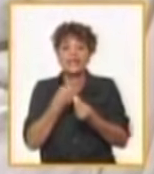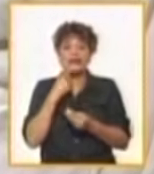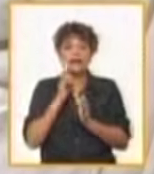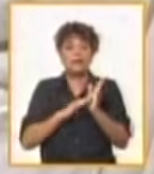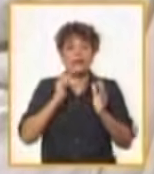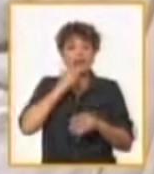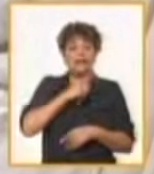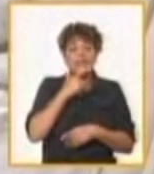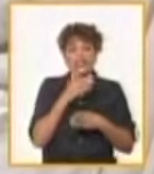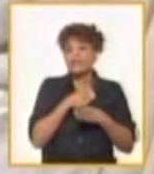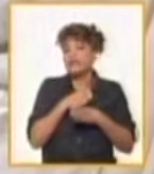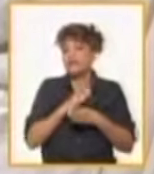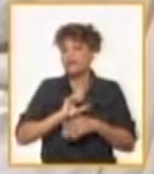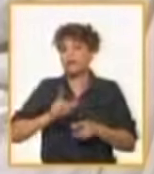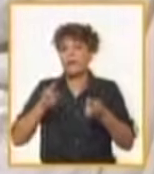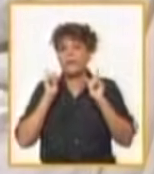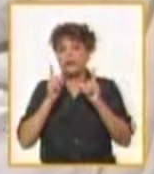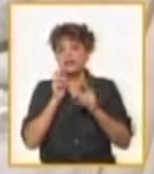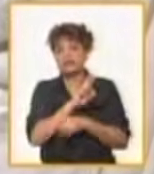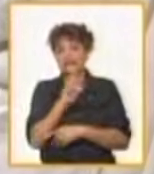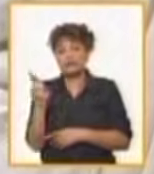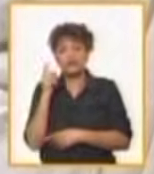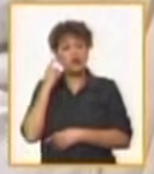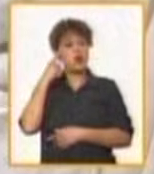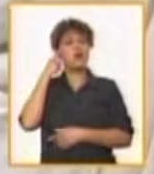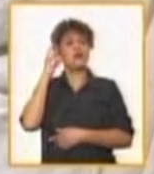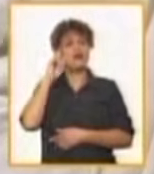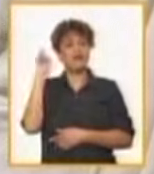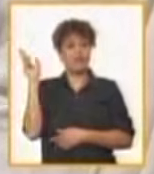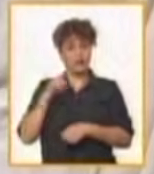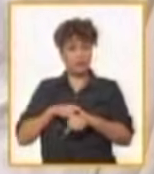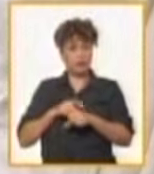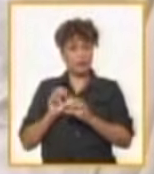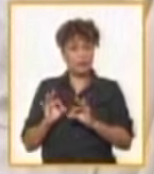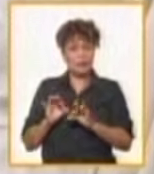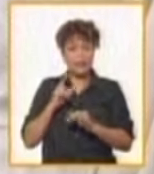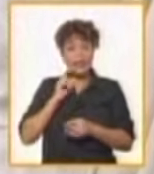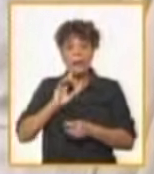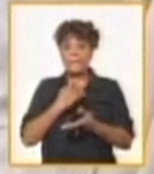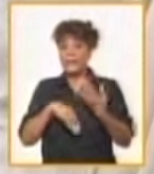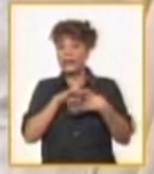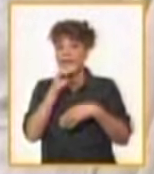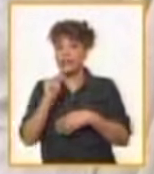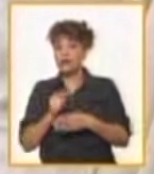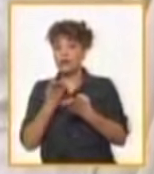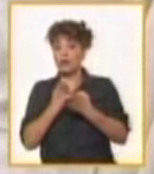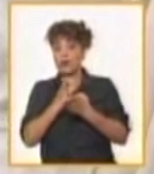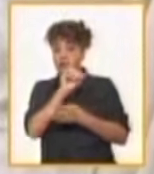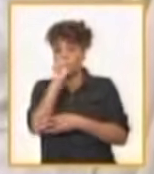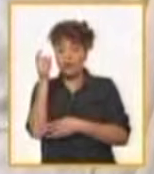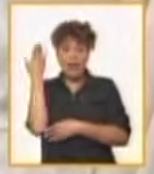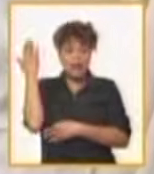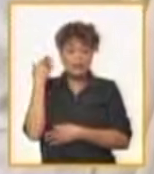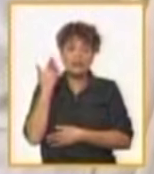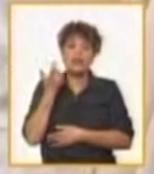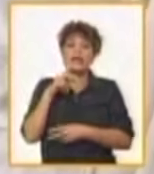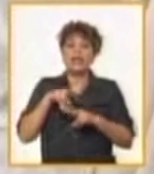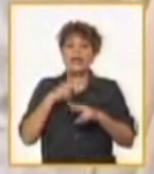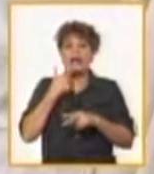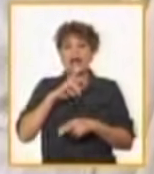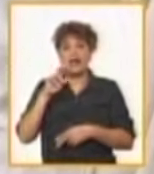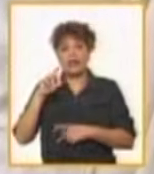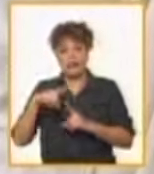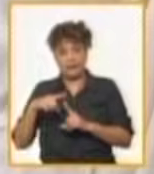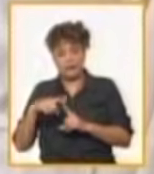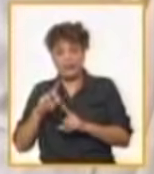política cultural de la revolución. Yo solo recordando, en aquel momento el ministro de Educación de nuestro país era Armando Jara, después sería el